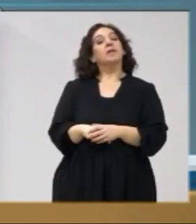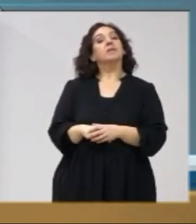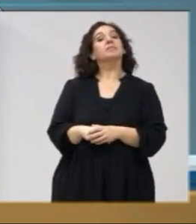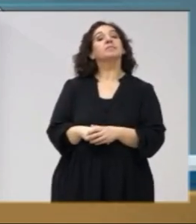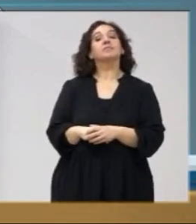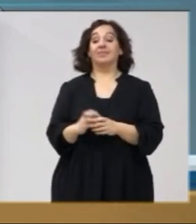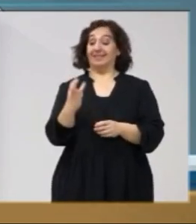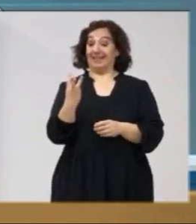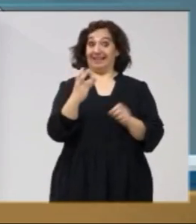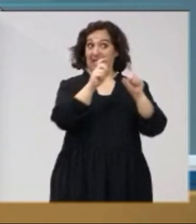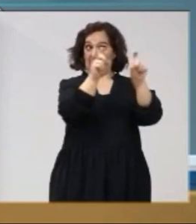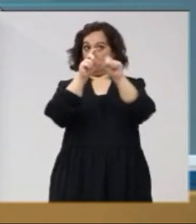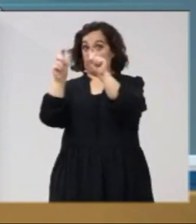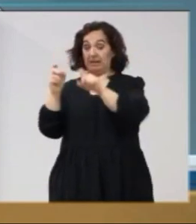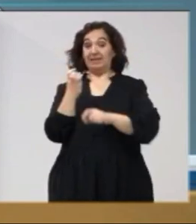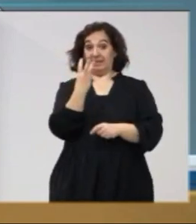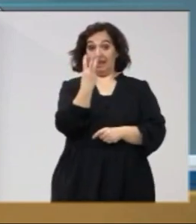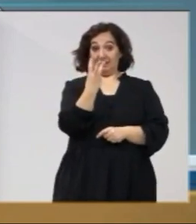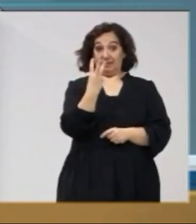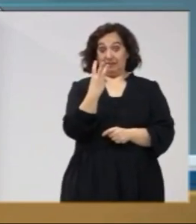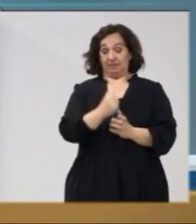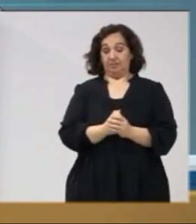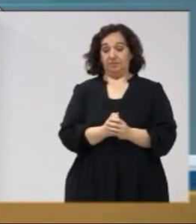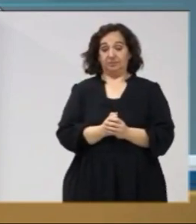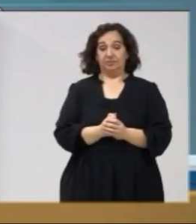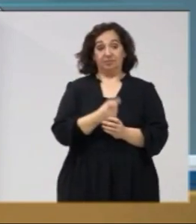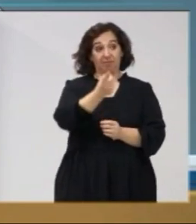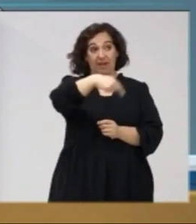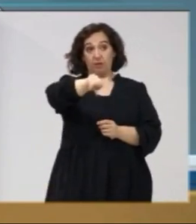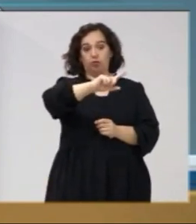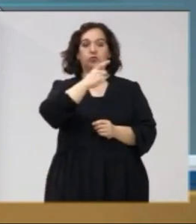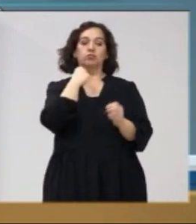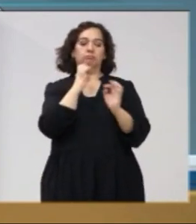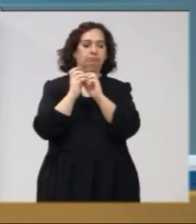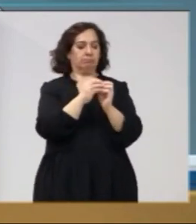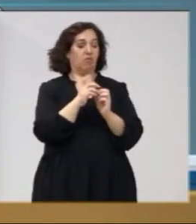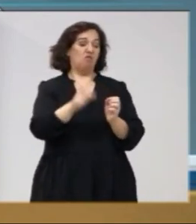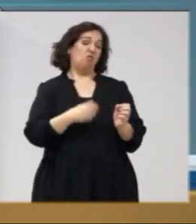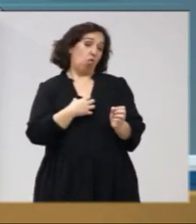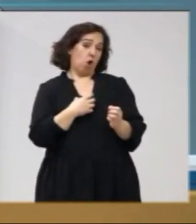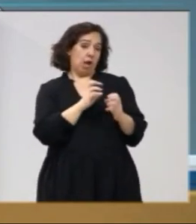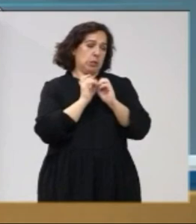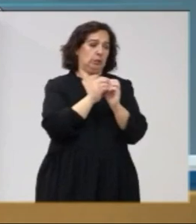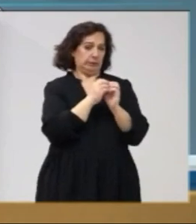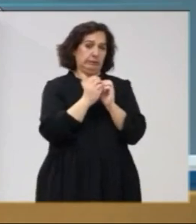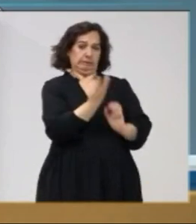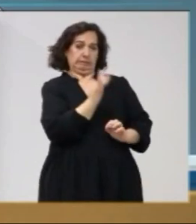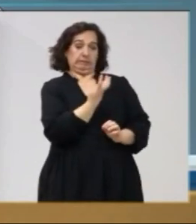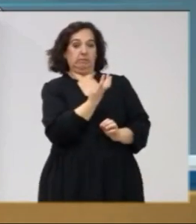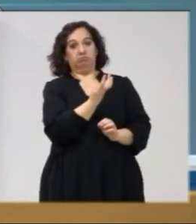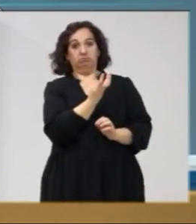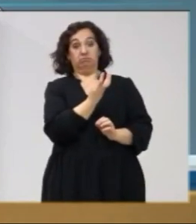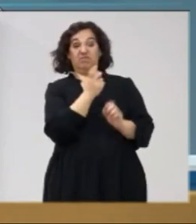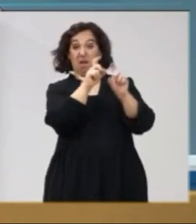haya tres empresas que se han prestado en contubernio con este funcionario, las